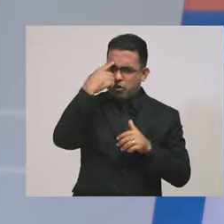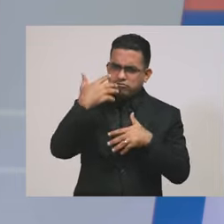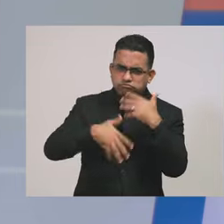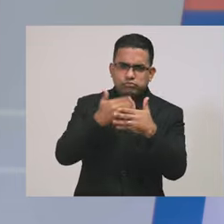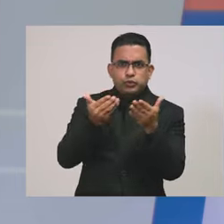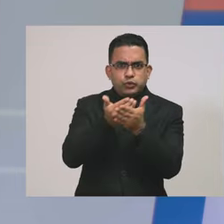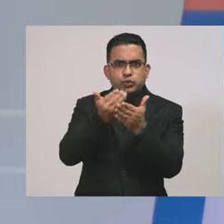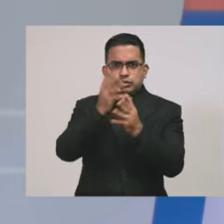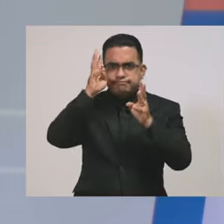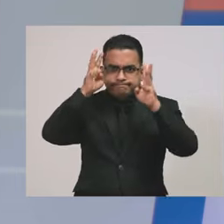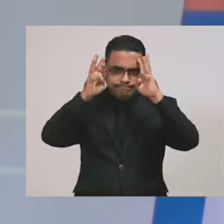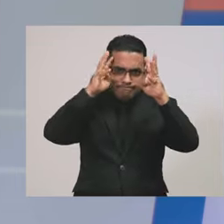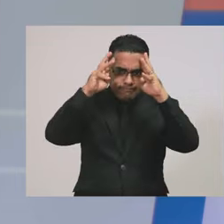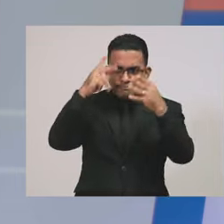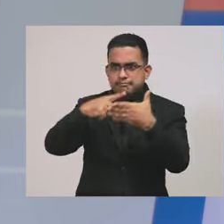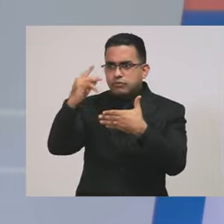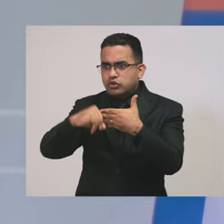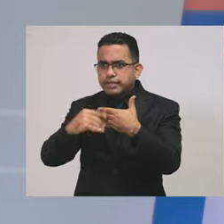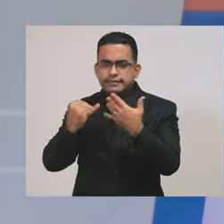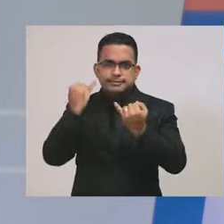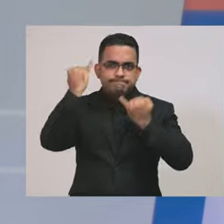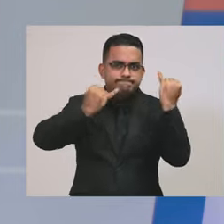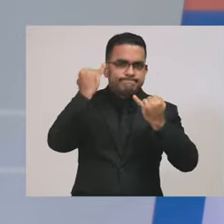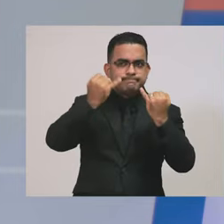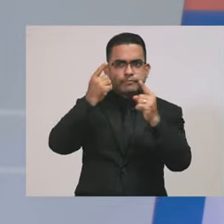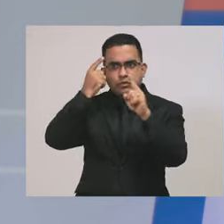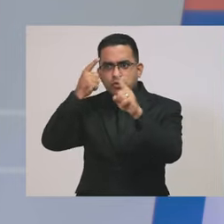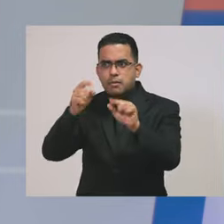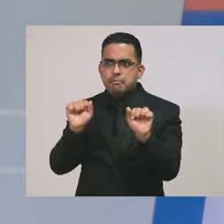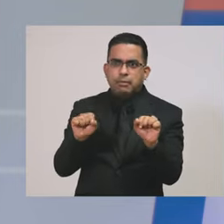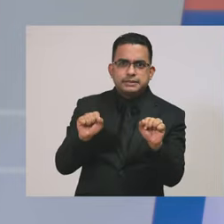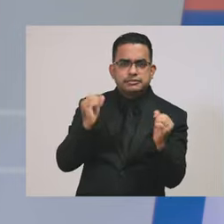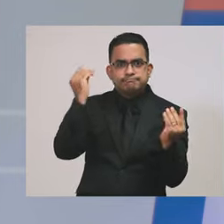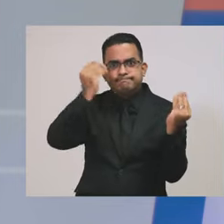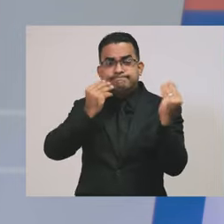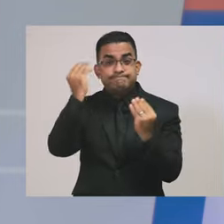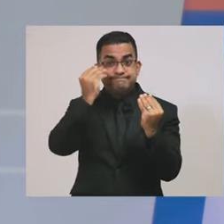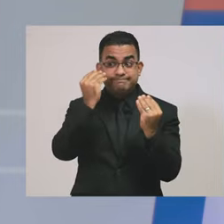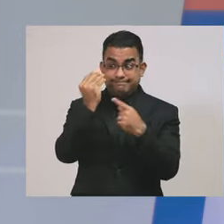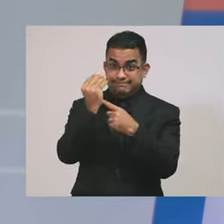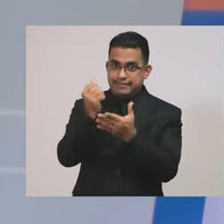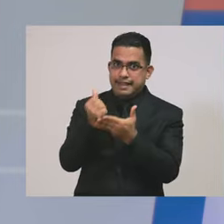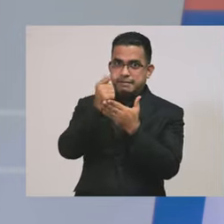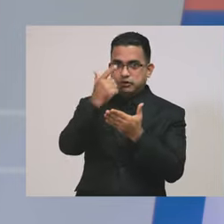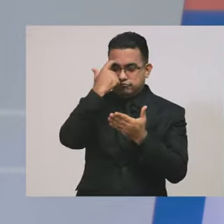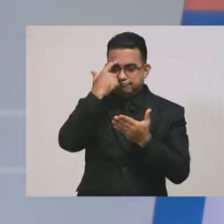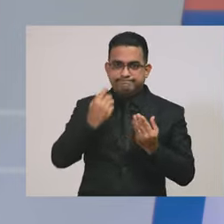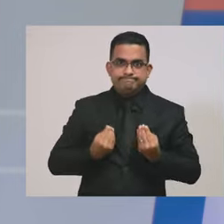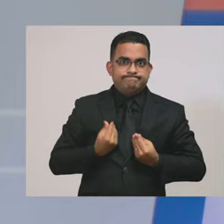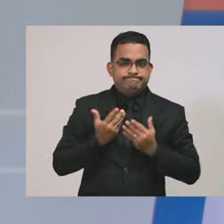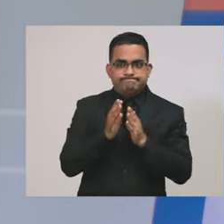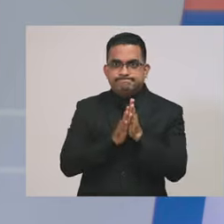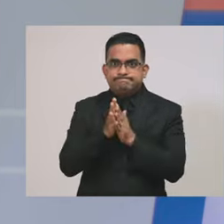siempre en nuevos proyectos ideales pillas metas y posibilidades esto